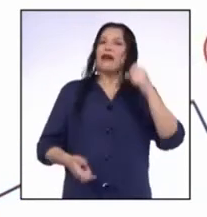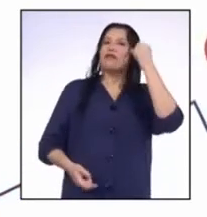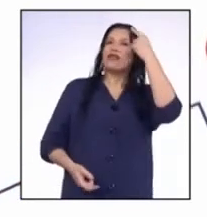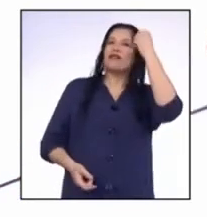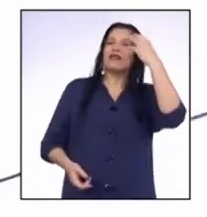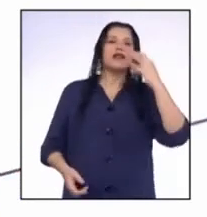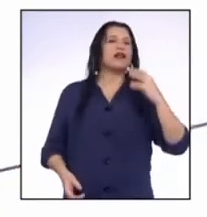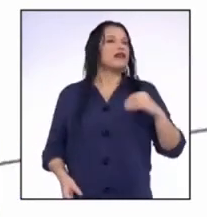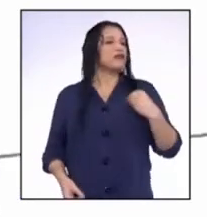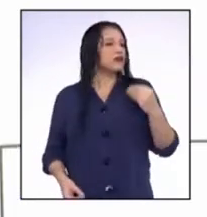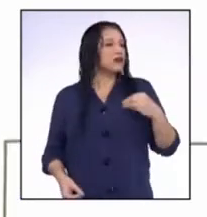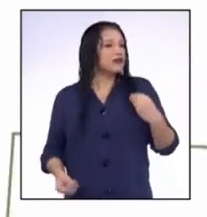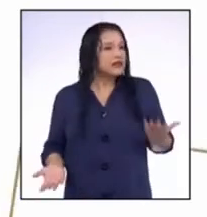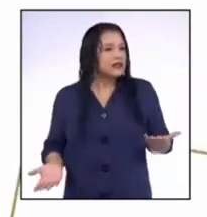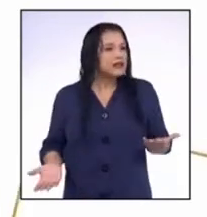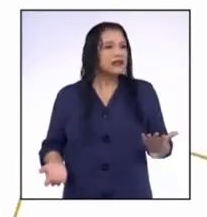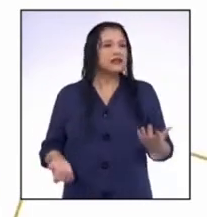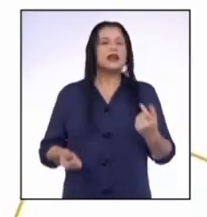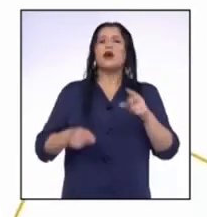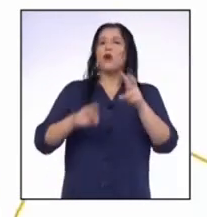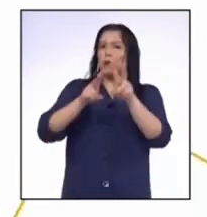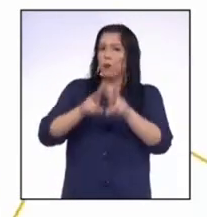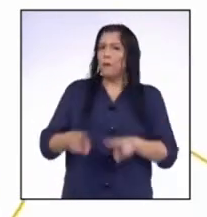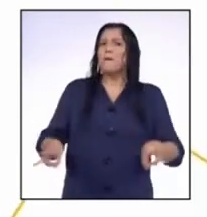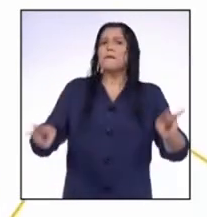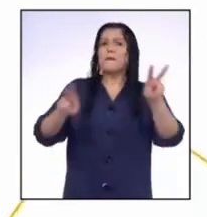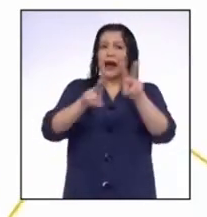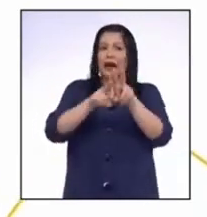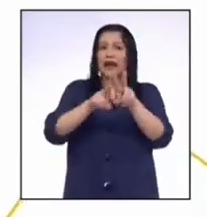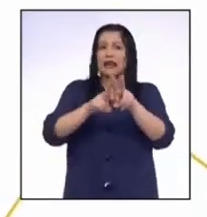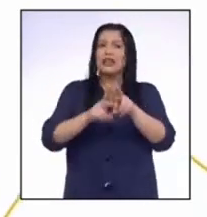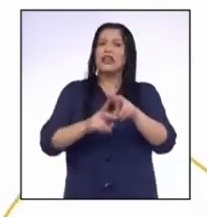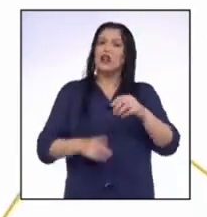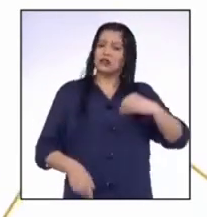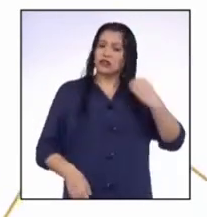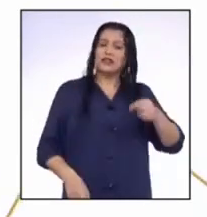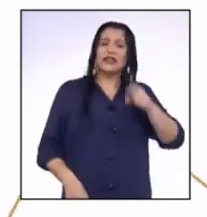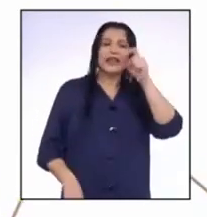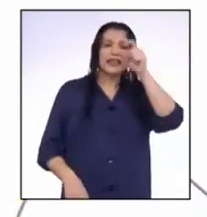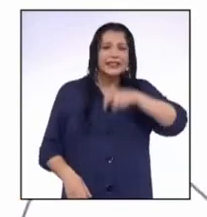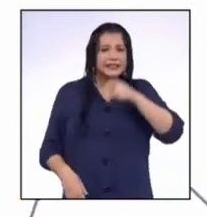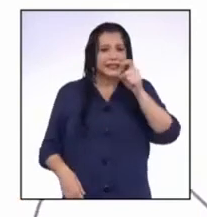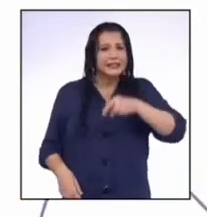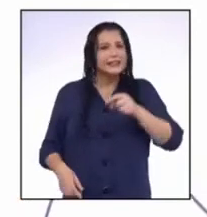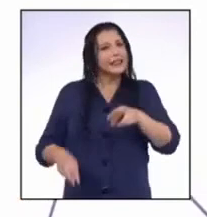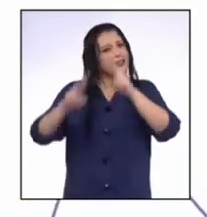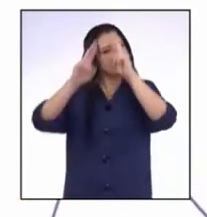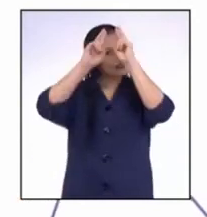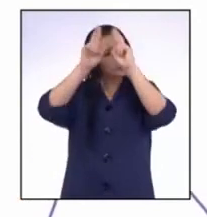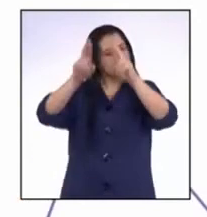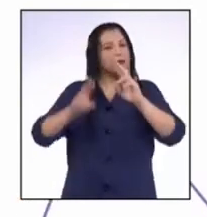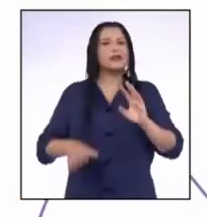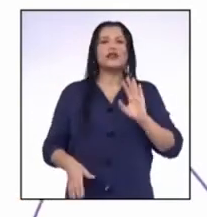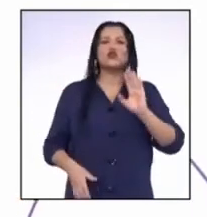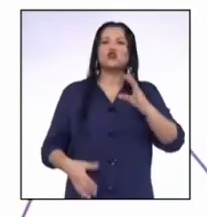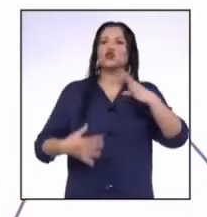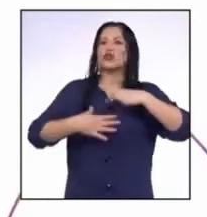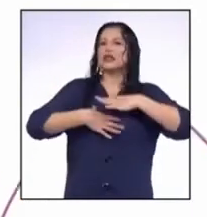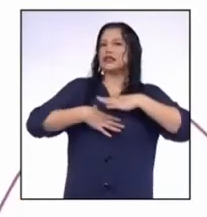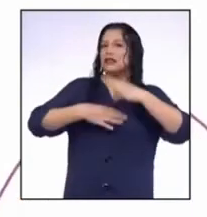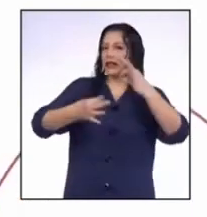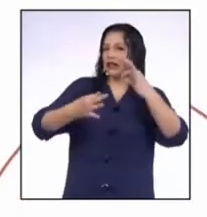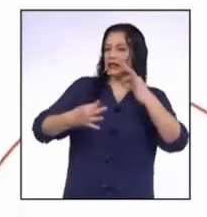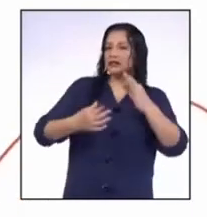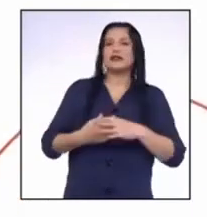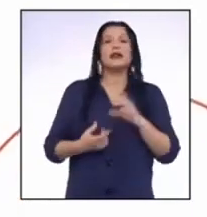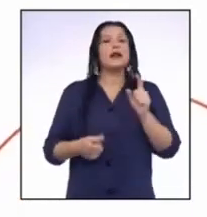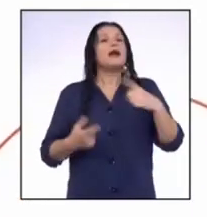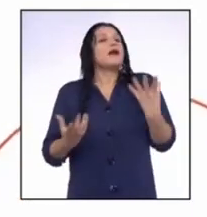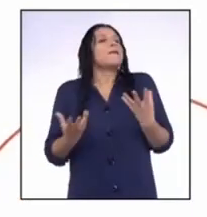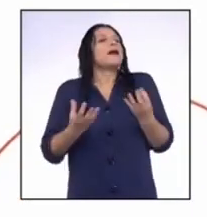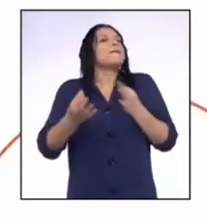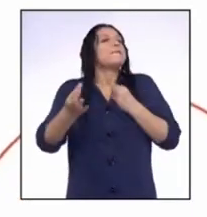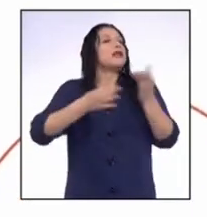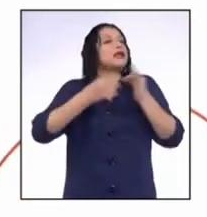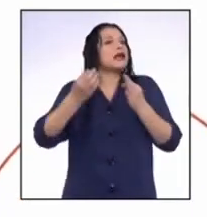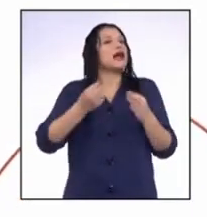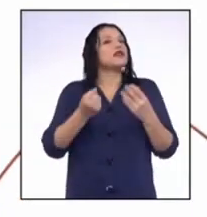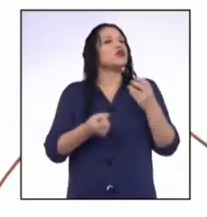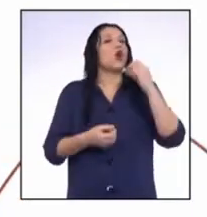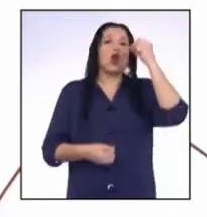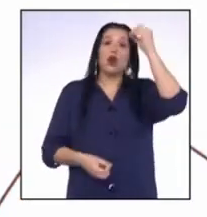a entender que los adolescentes son valiosos y que necesitan que respeten sus intereses mediante la